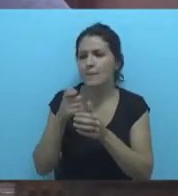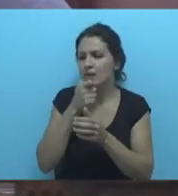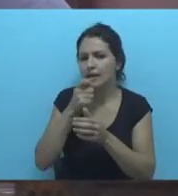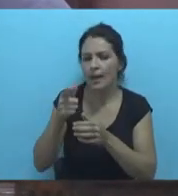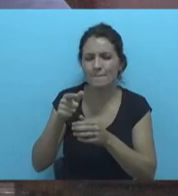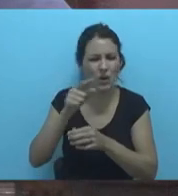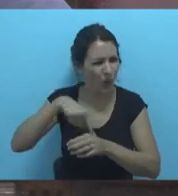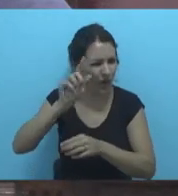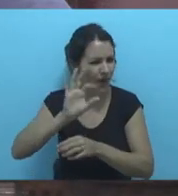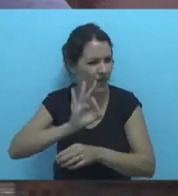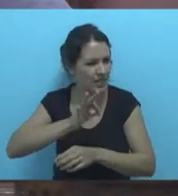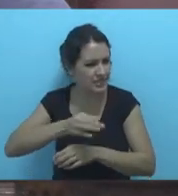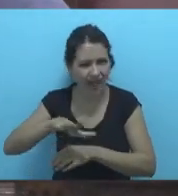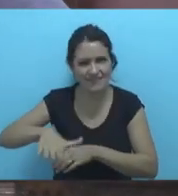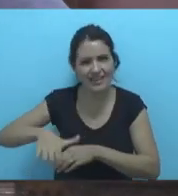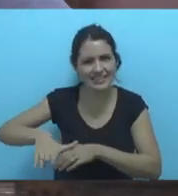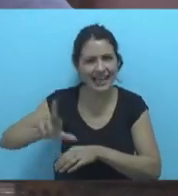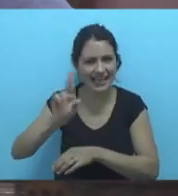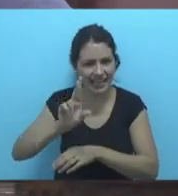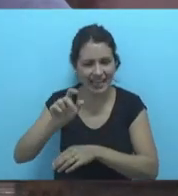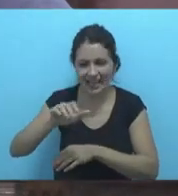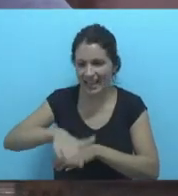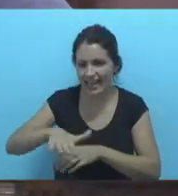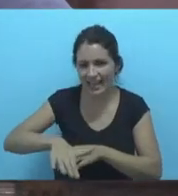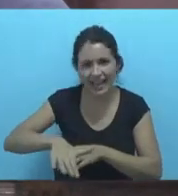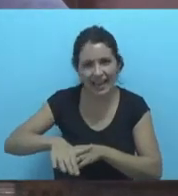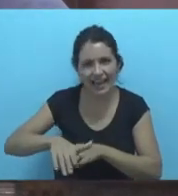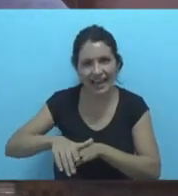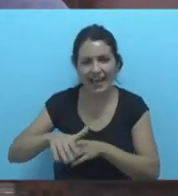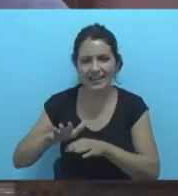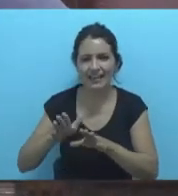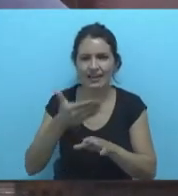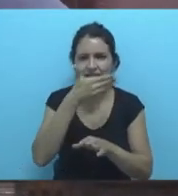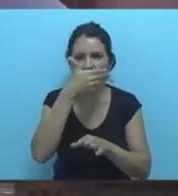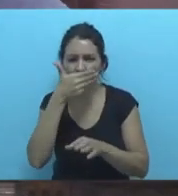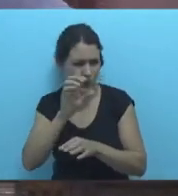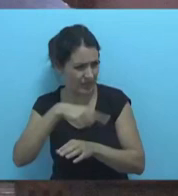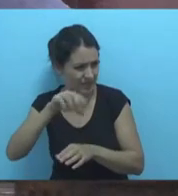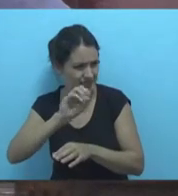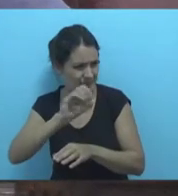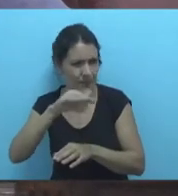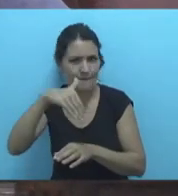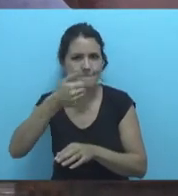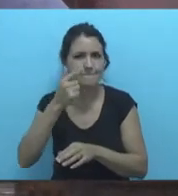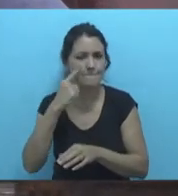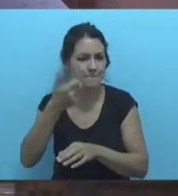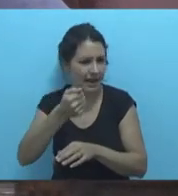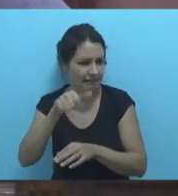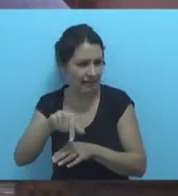precarias. Yo diría prácticamente en condiciones vejatorias para la vida humana, la chica Maya, la ciudad de Buenos